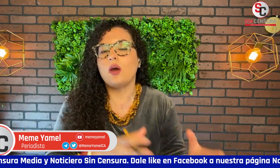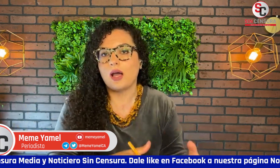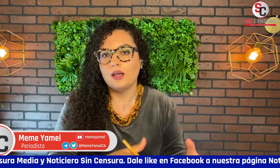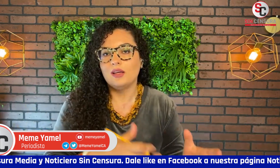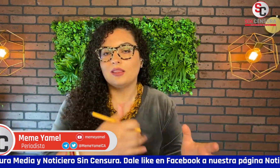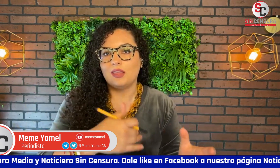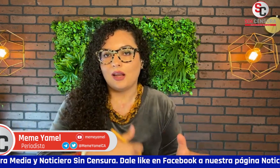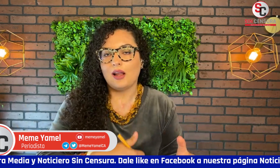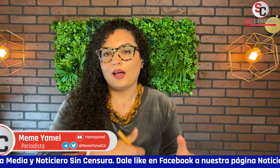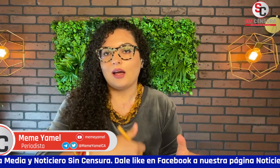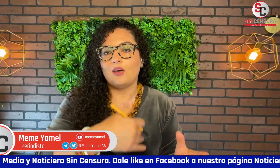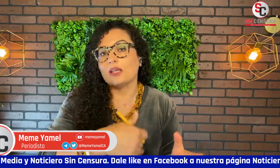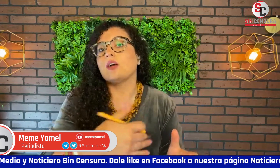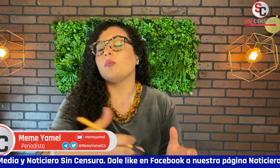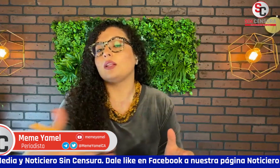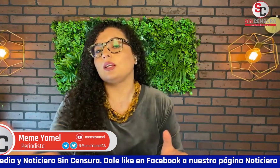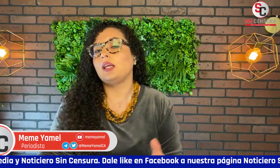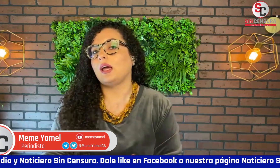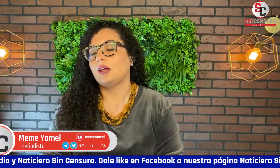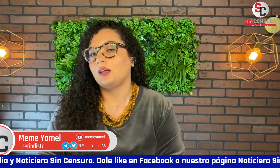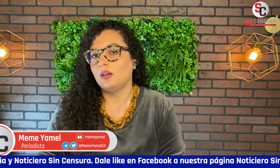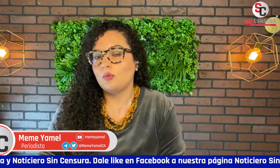quedado fuera de lo que se